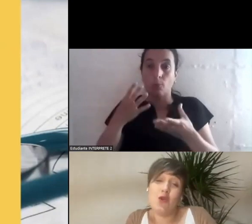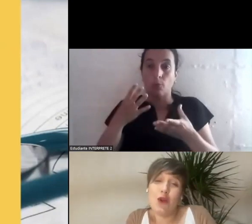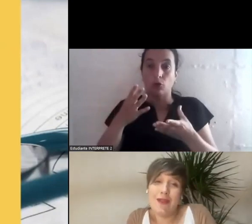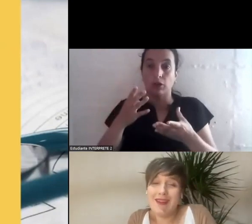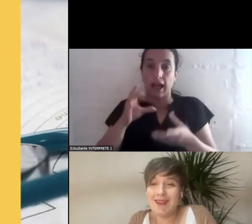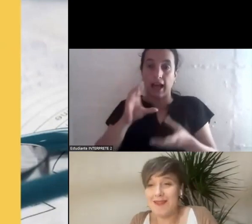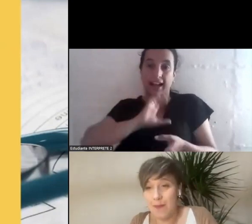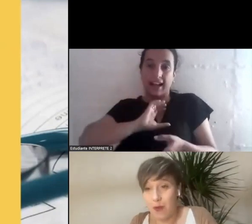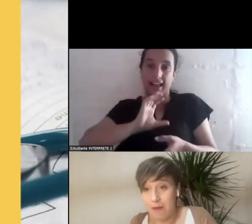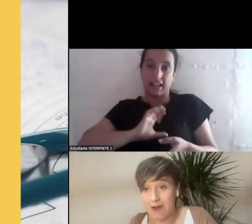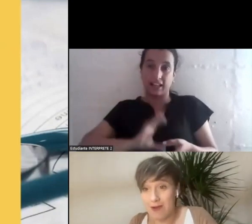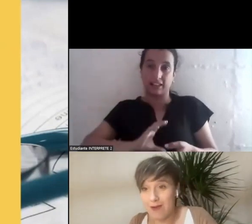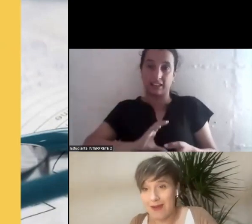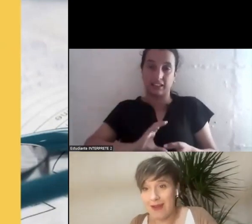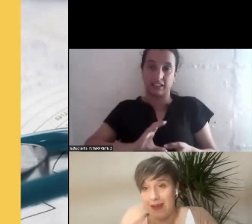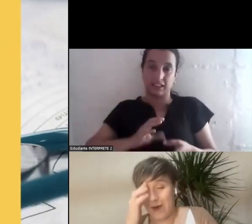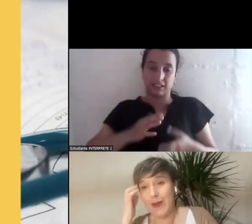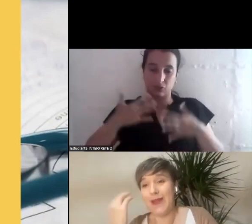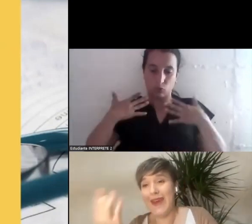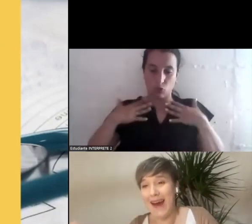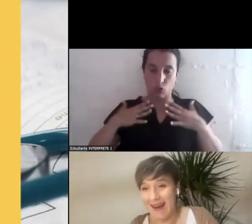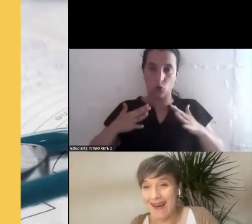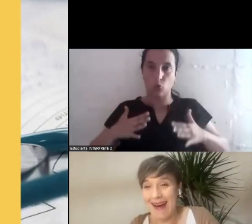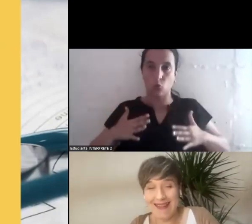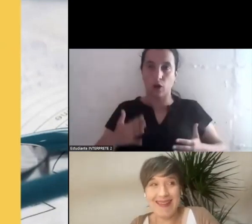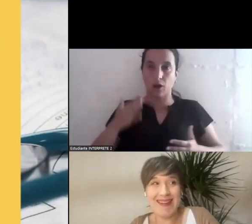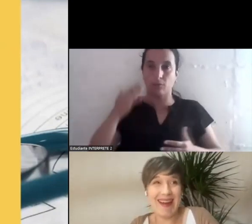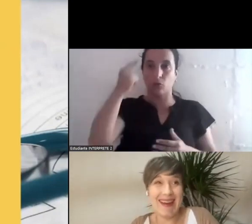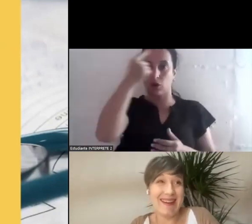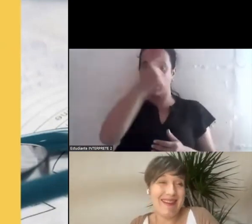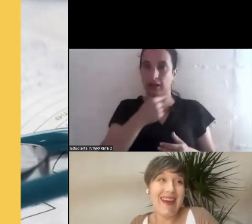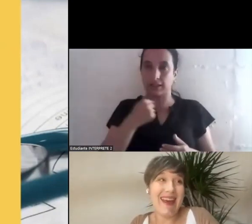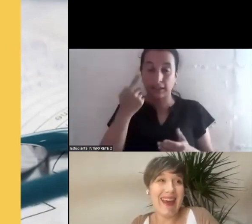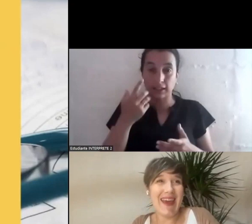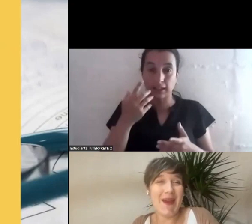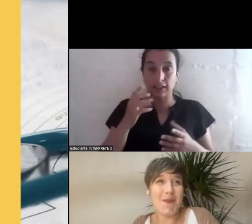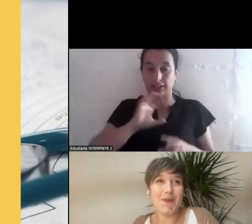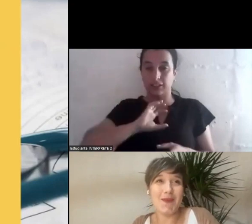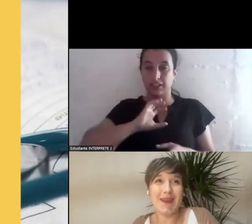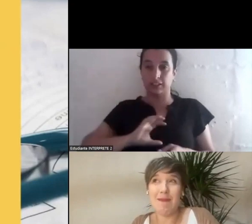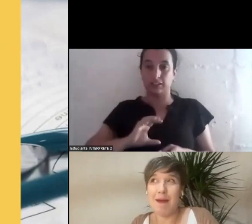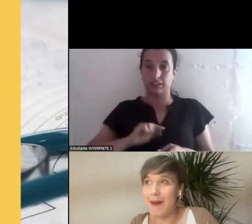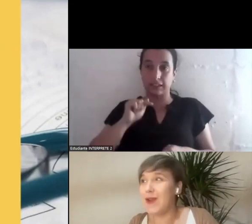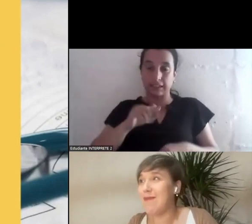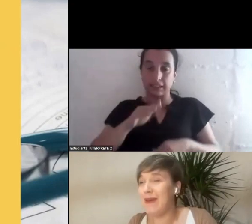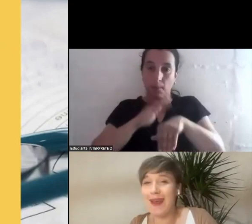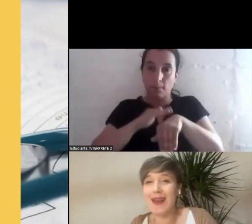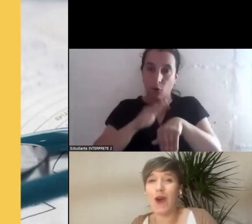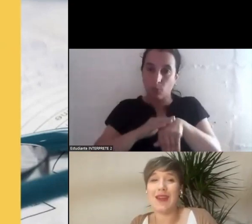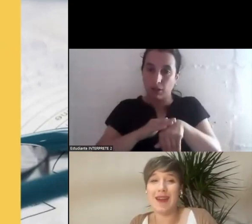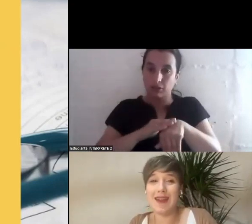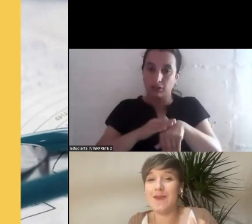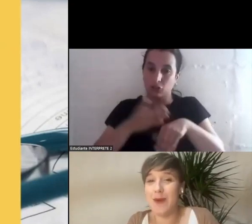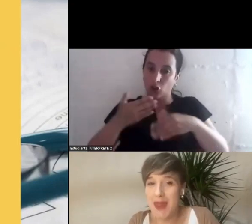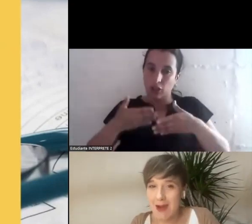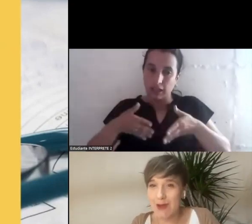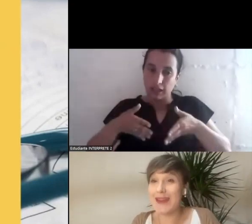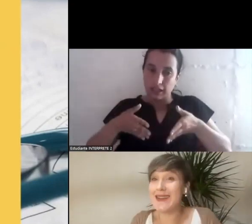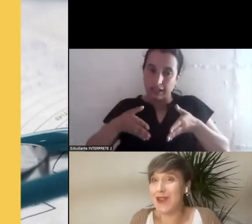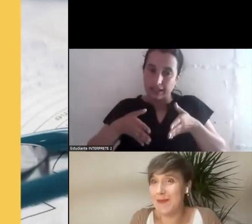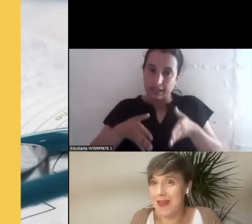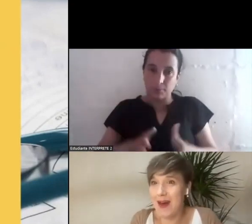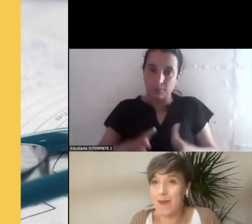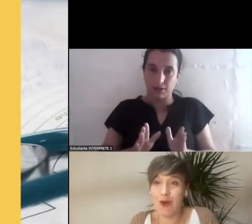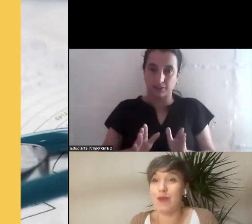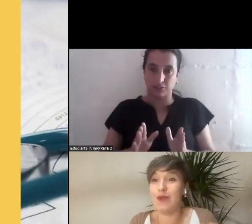pues no necesitan de pruebas, ¿no? Como decía antes Ana, esa mamá miró al bebé y dijo, esta niña es especial, no